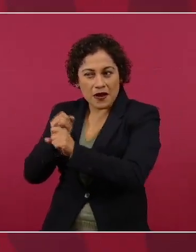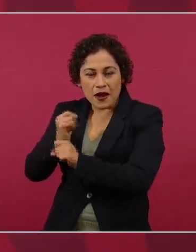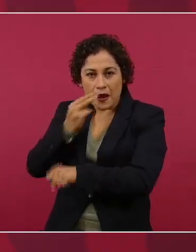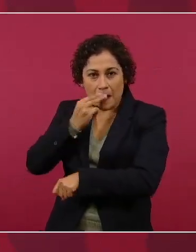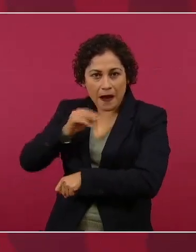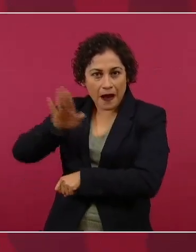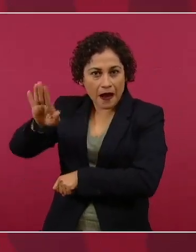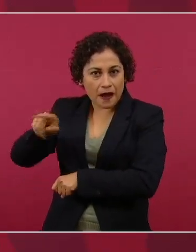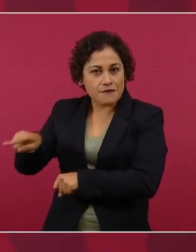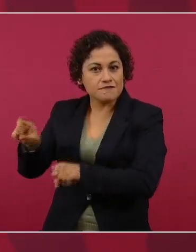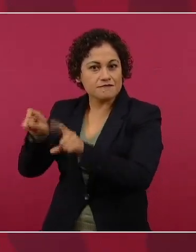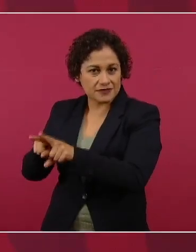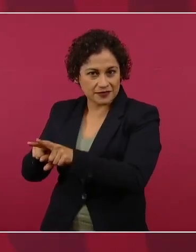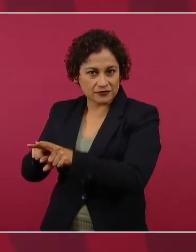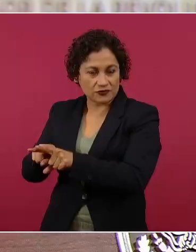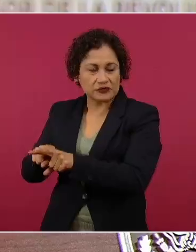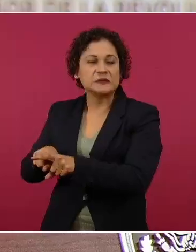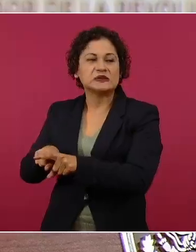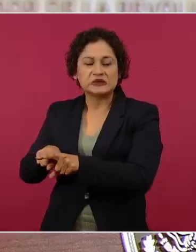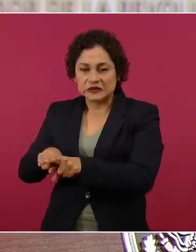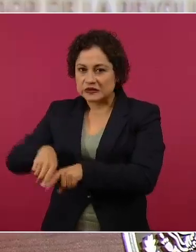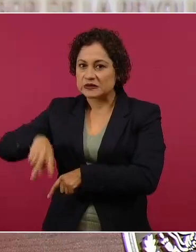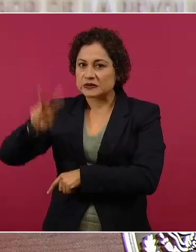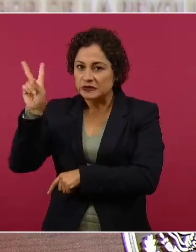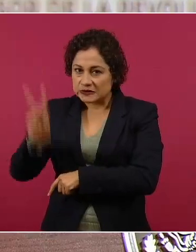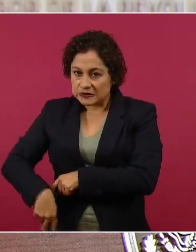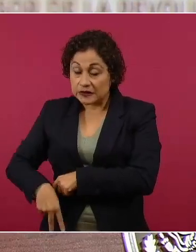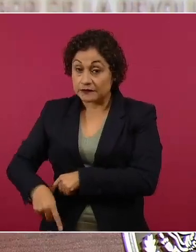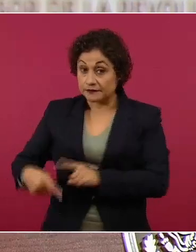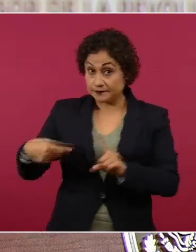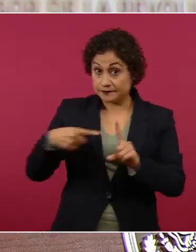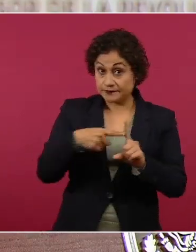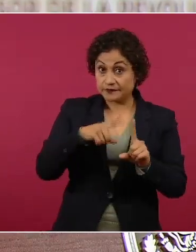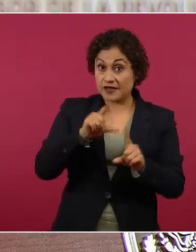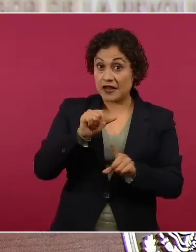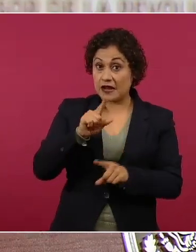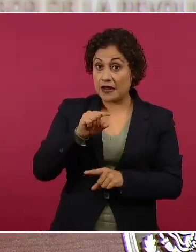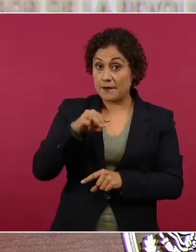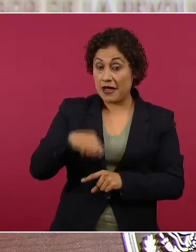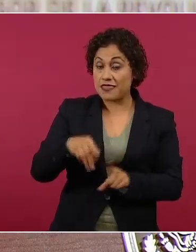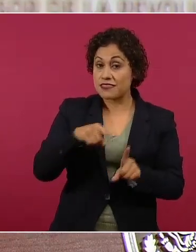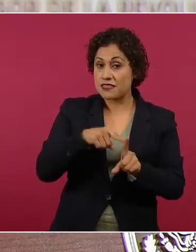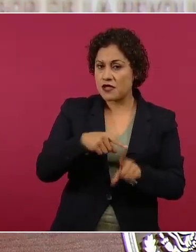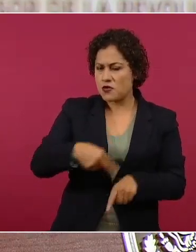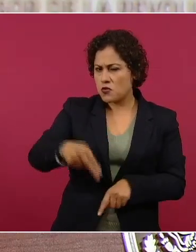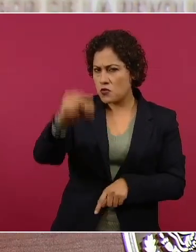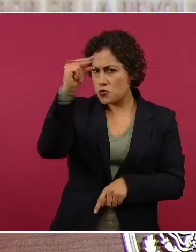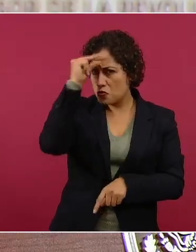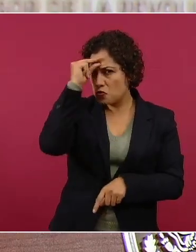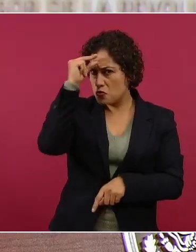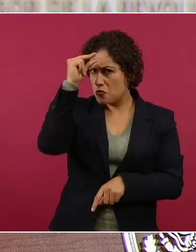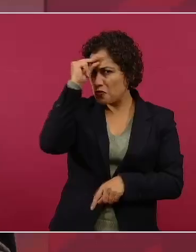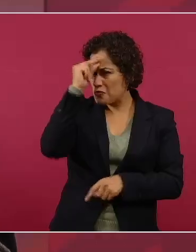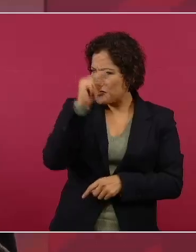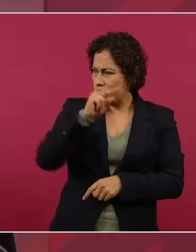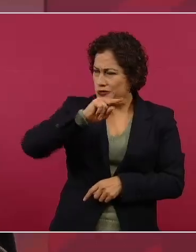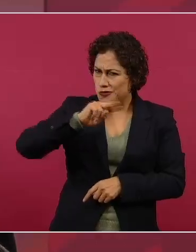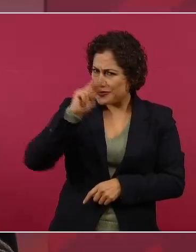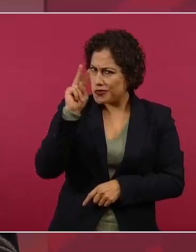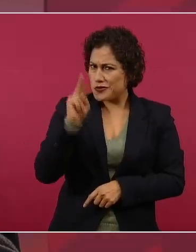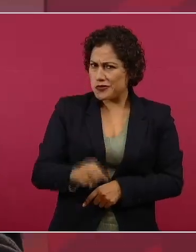muy inteligente, de los conservadores, de los más inteligentes, ahora que